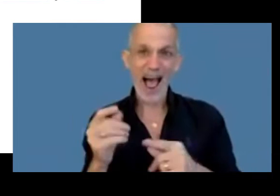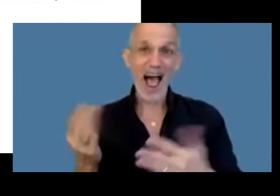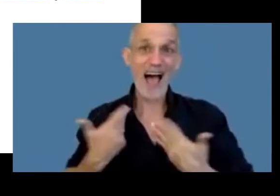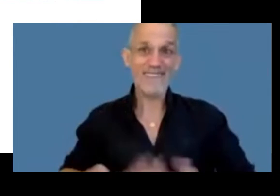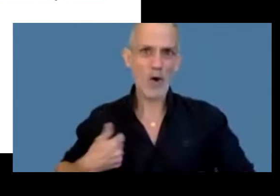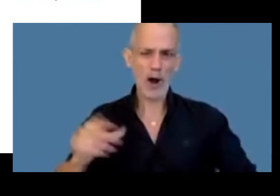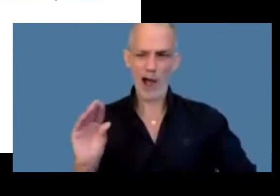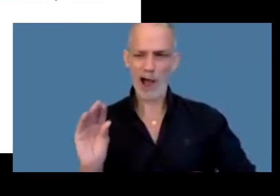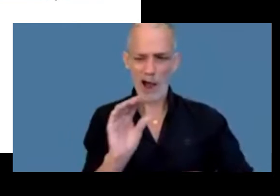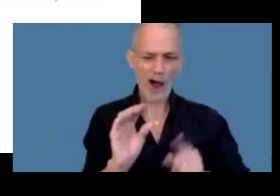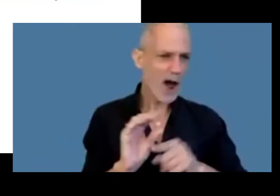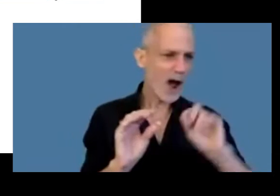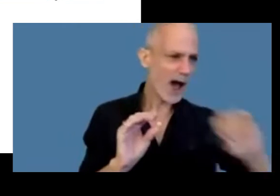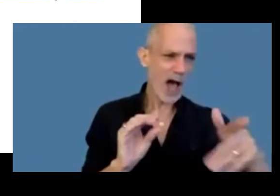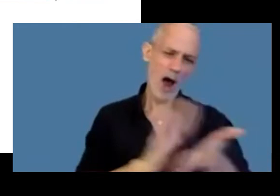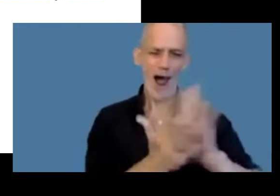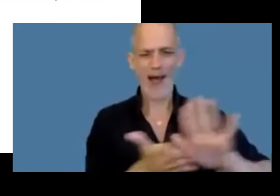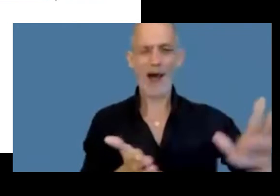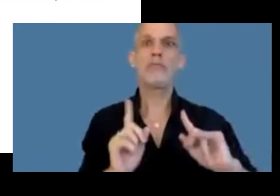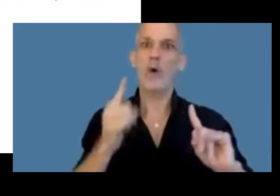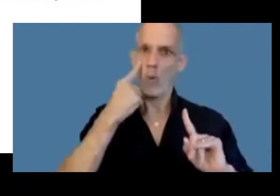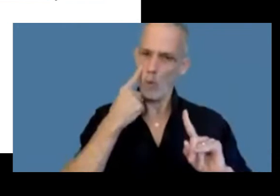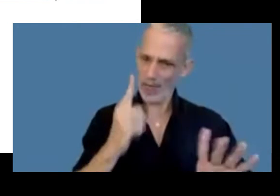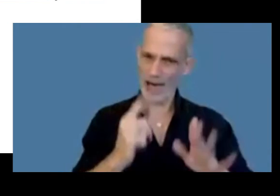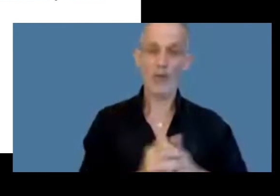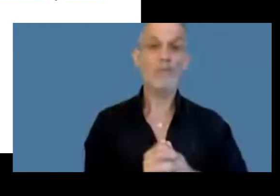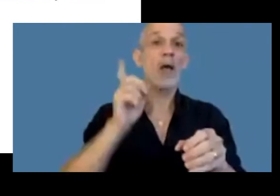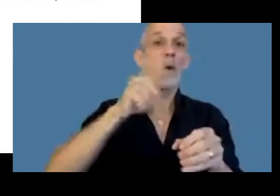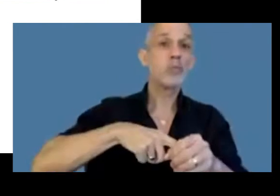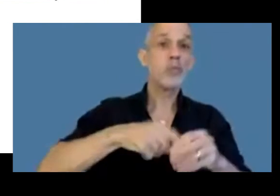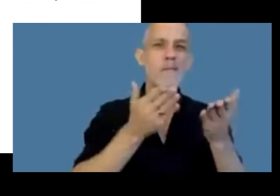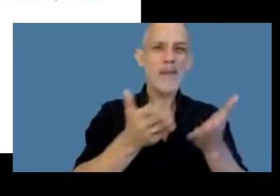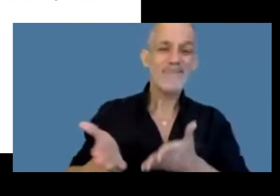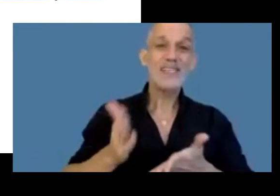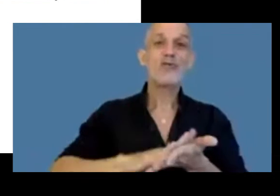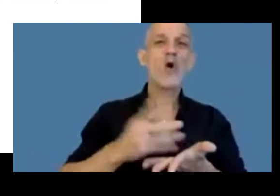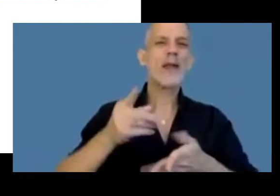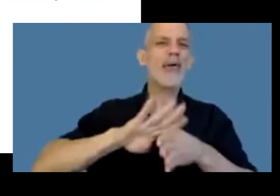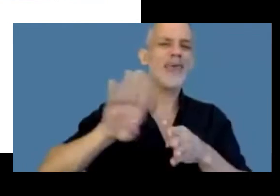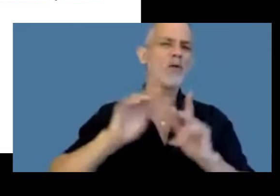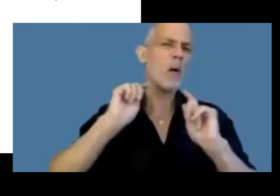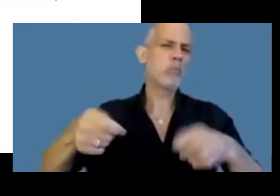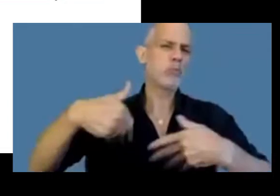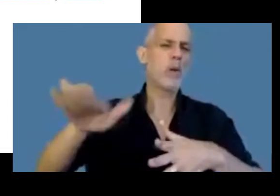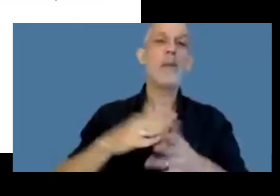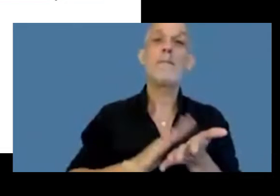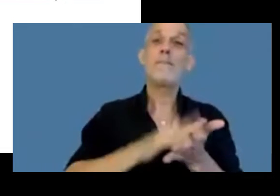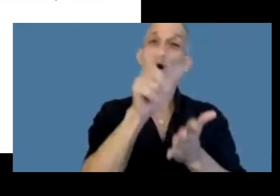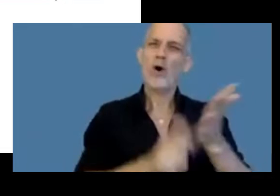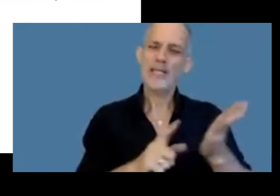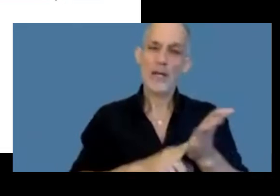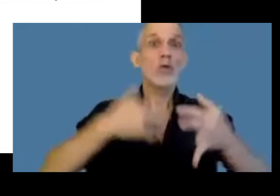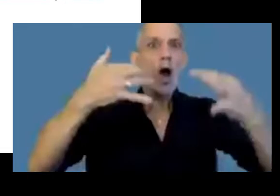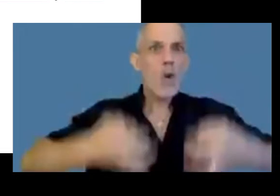favor. La adhesión al beneficio de condonación para monotributista cumplidor,